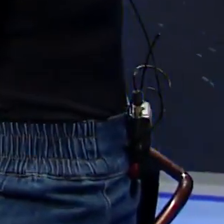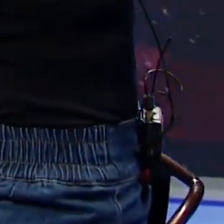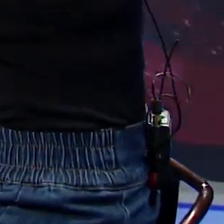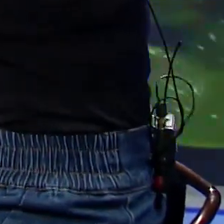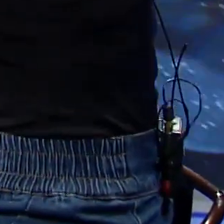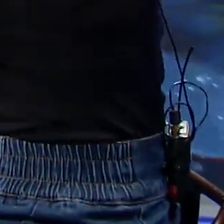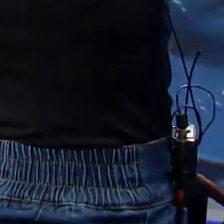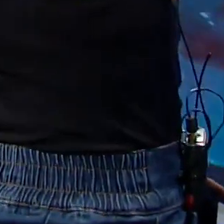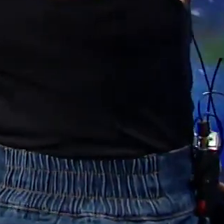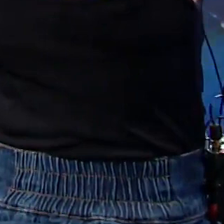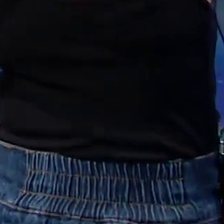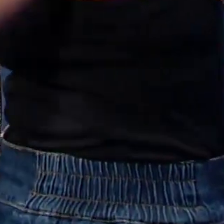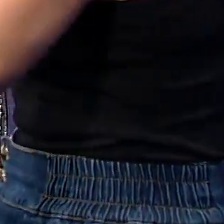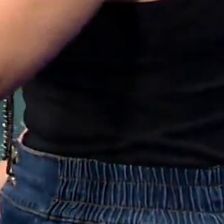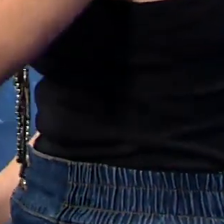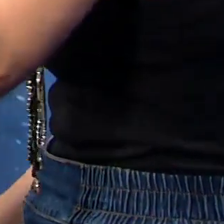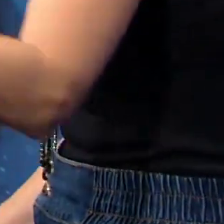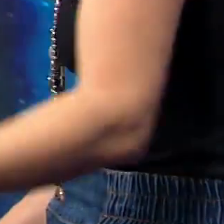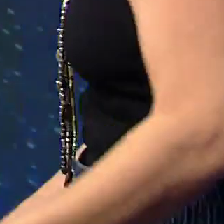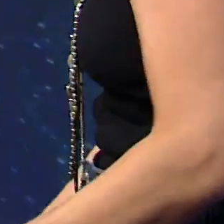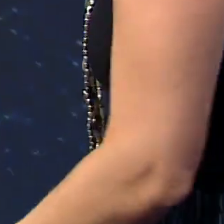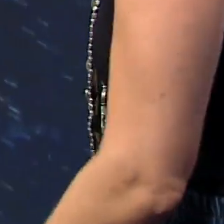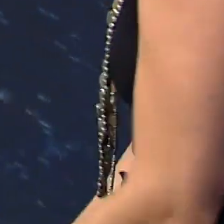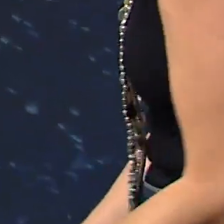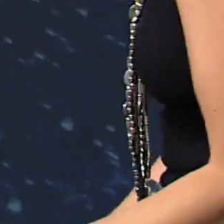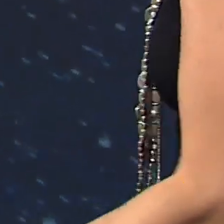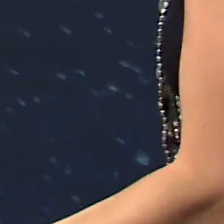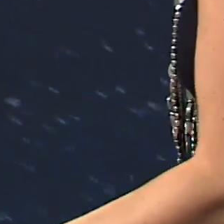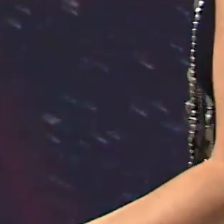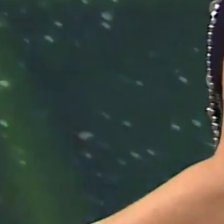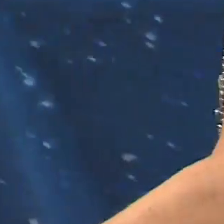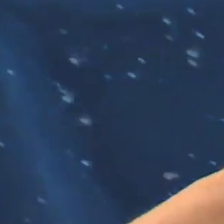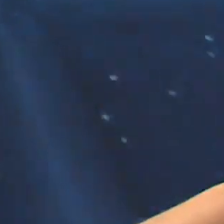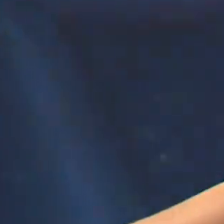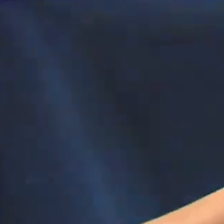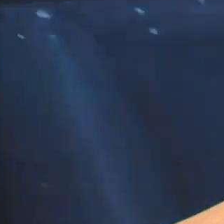un sistema caótico sin constante no hay